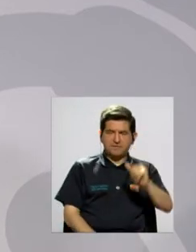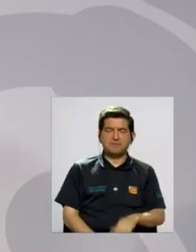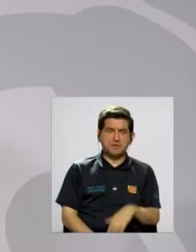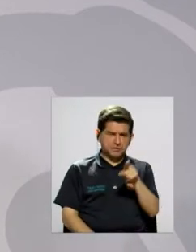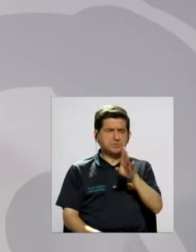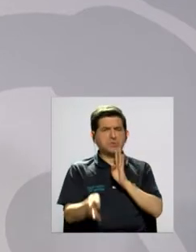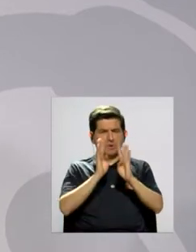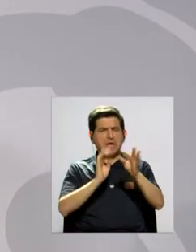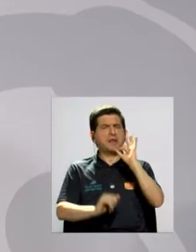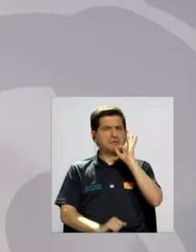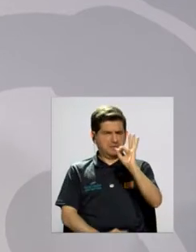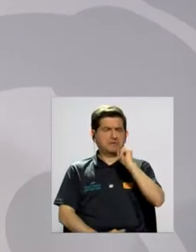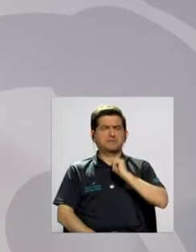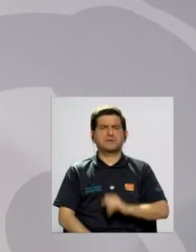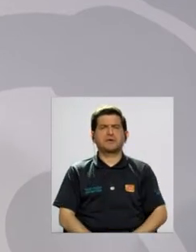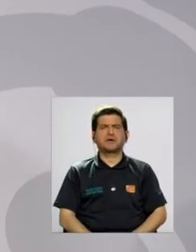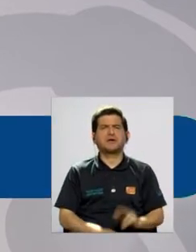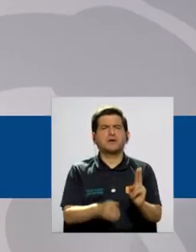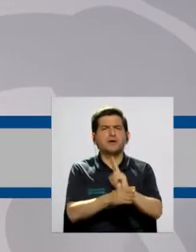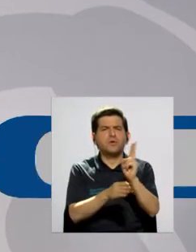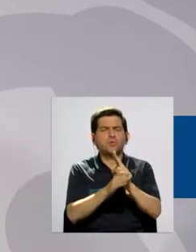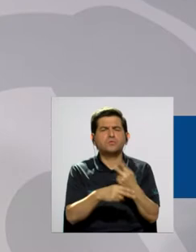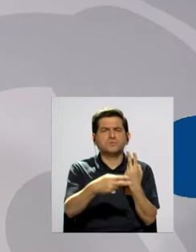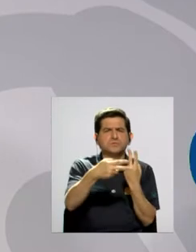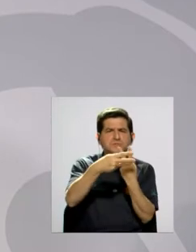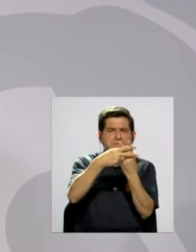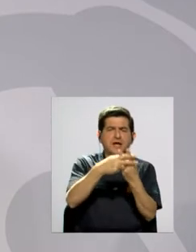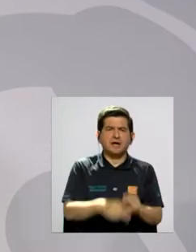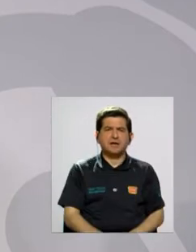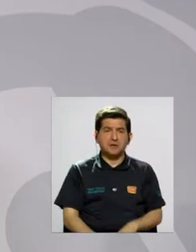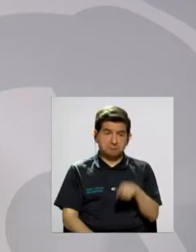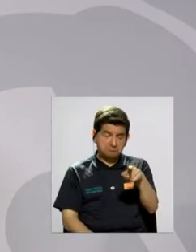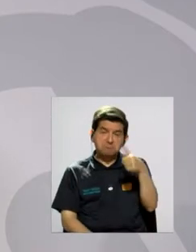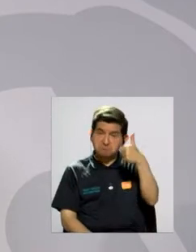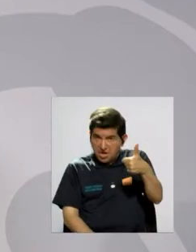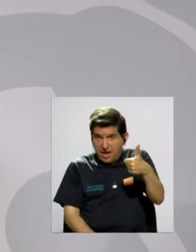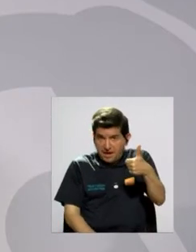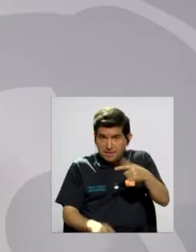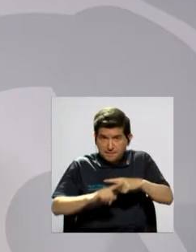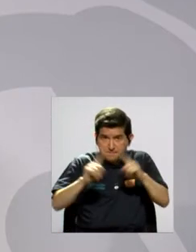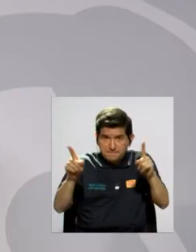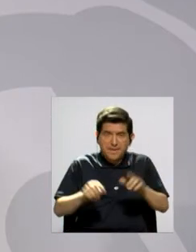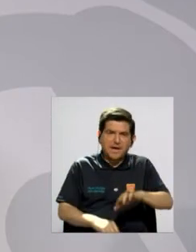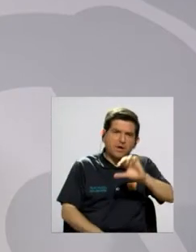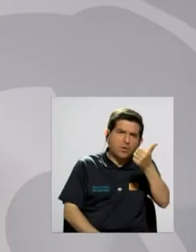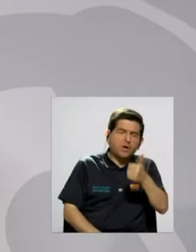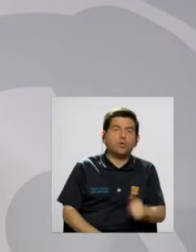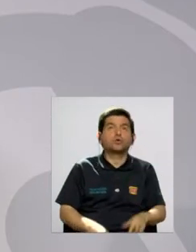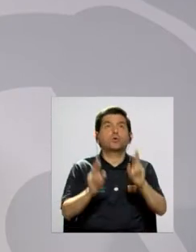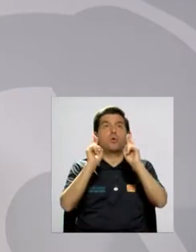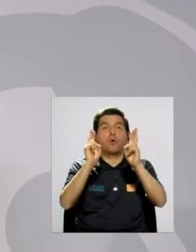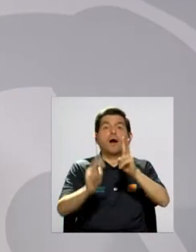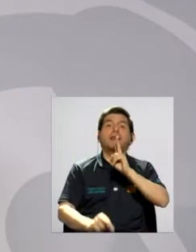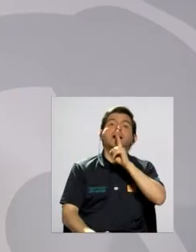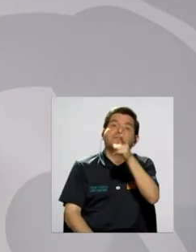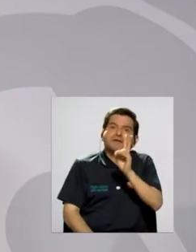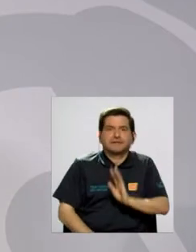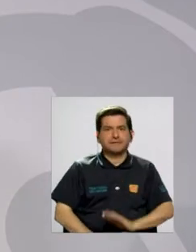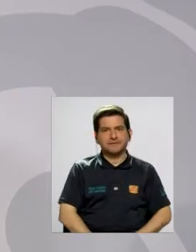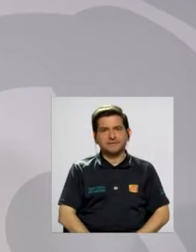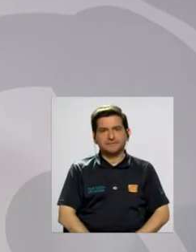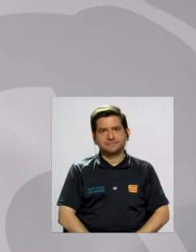sí, podría utilizar uno el hashtag bien Fabricio, pero el otro hashtag sería ojalá sea cierto,